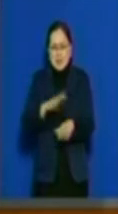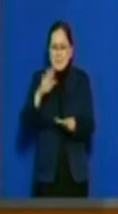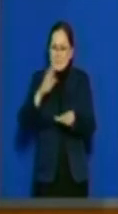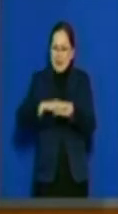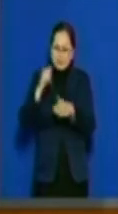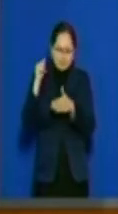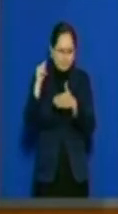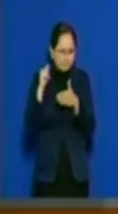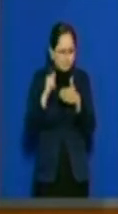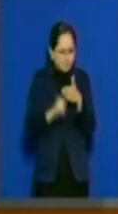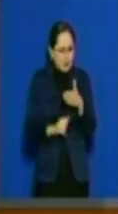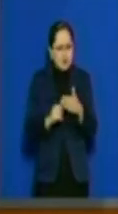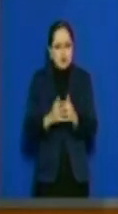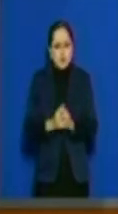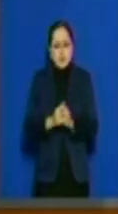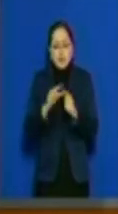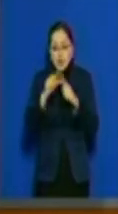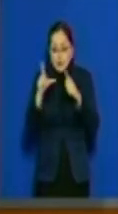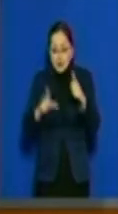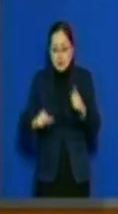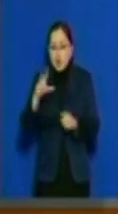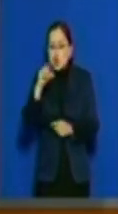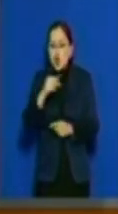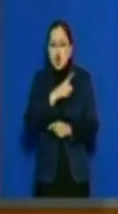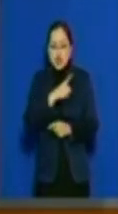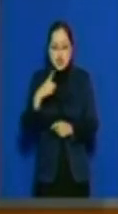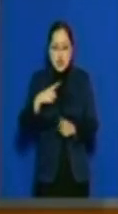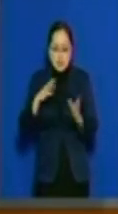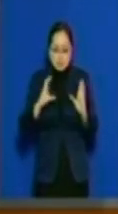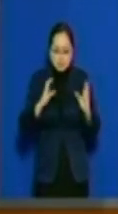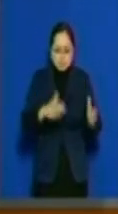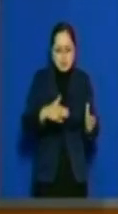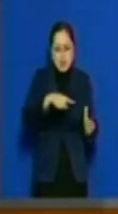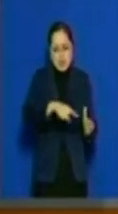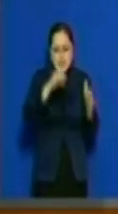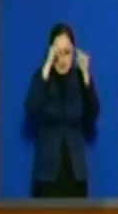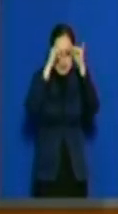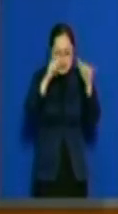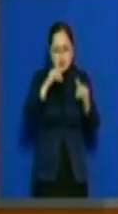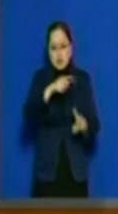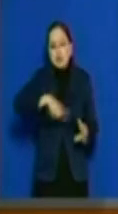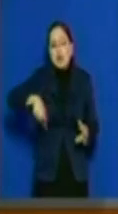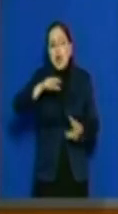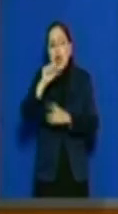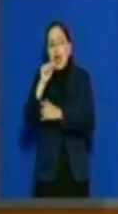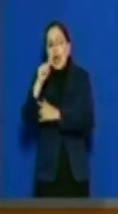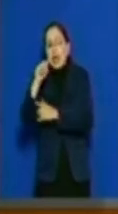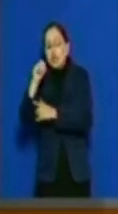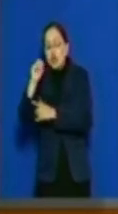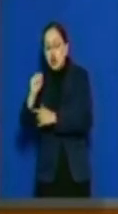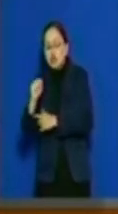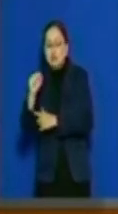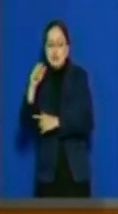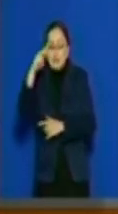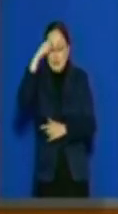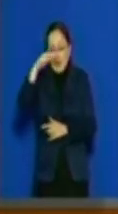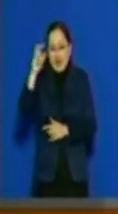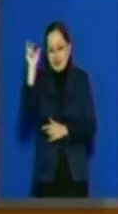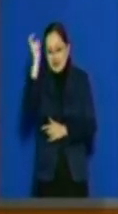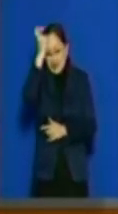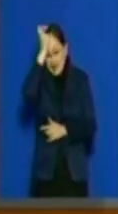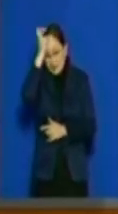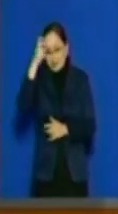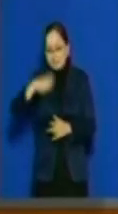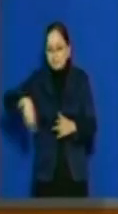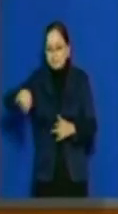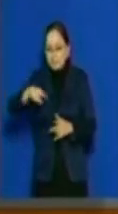no debemos tener establos, ni debe haber hatos caprinos en donde leche